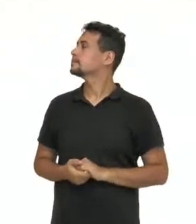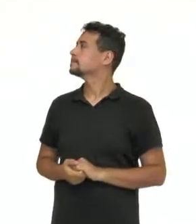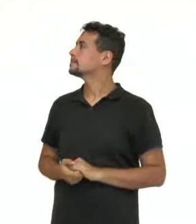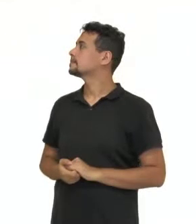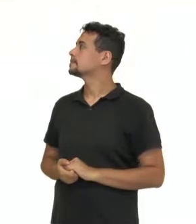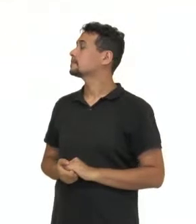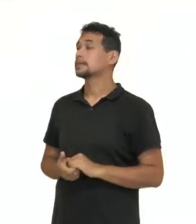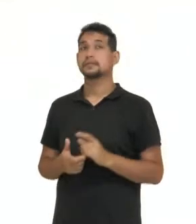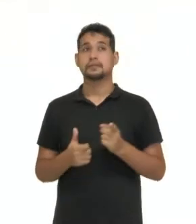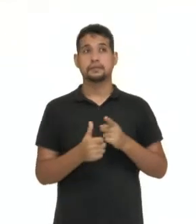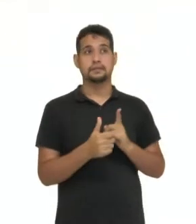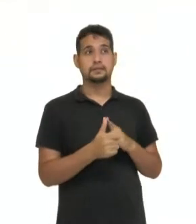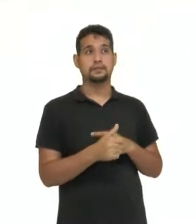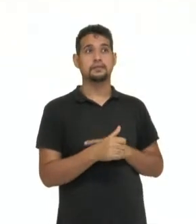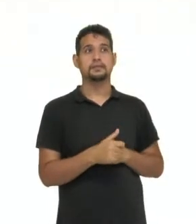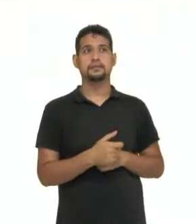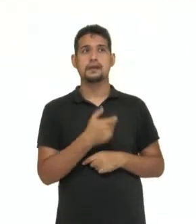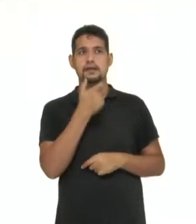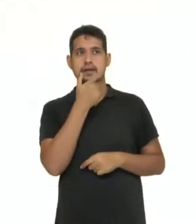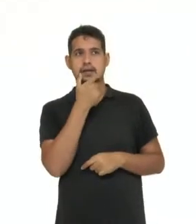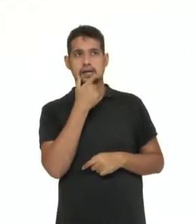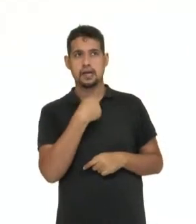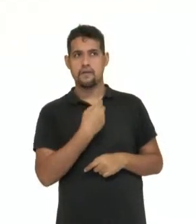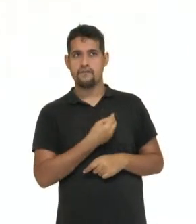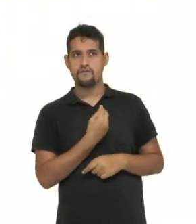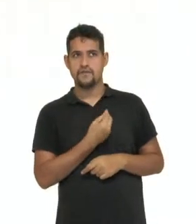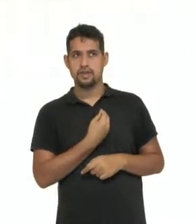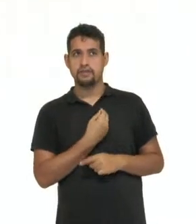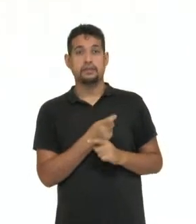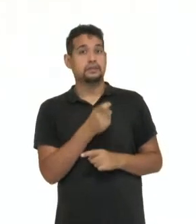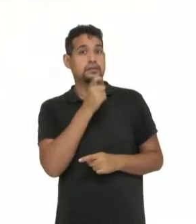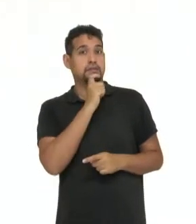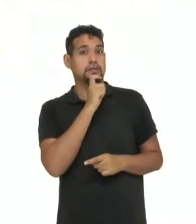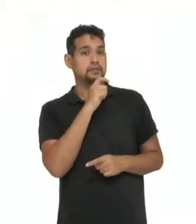en Inglaterra, donde vivo, el invierno de